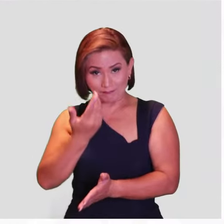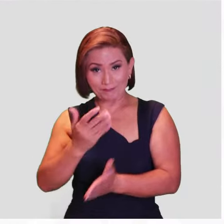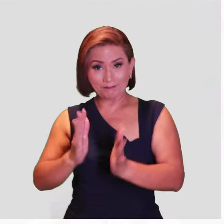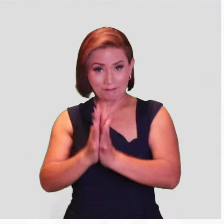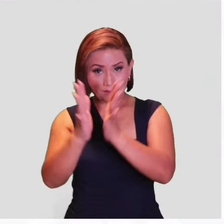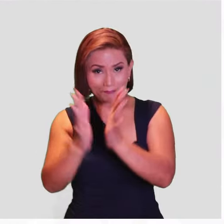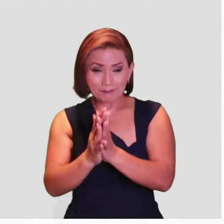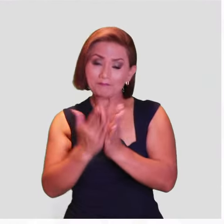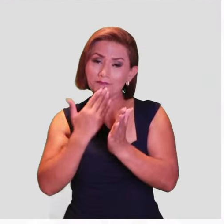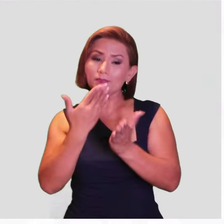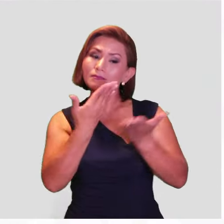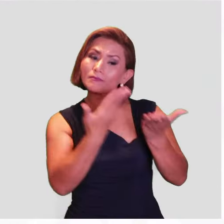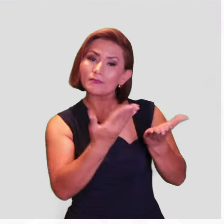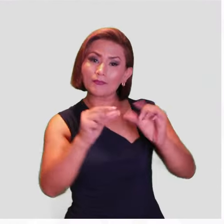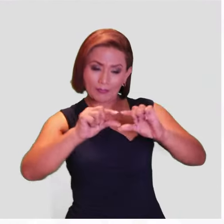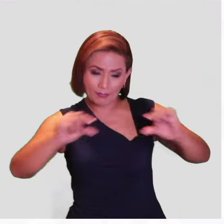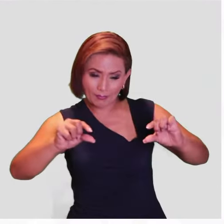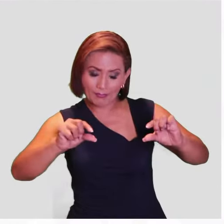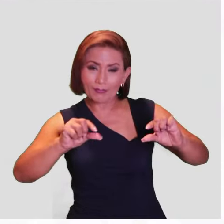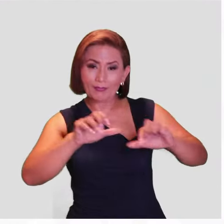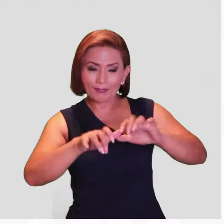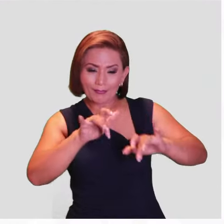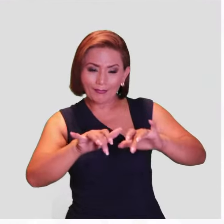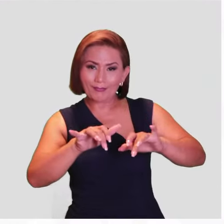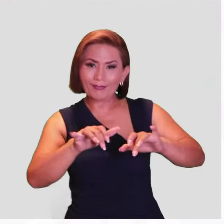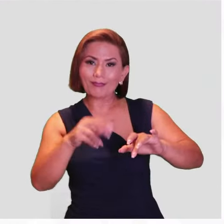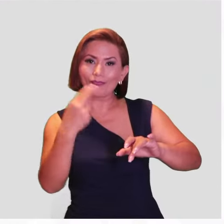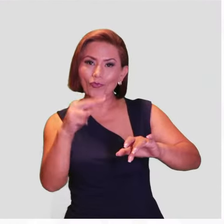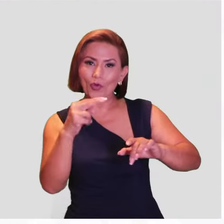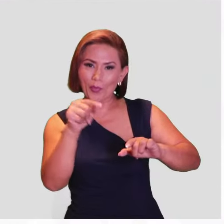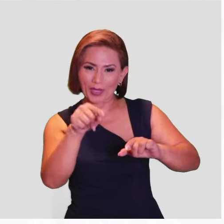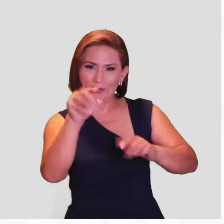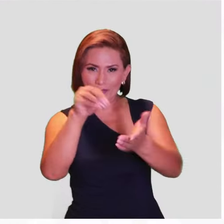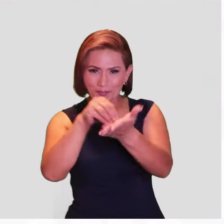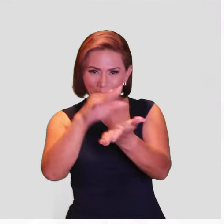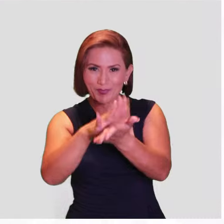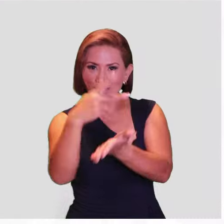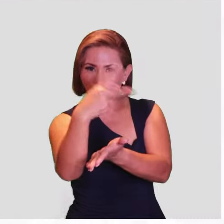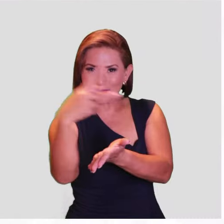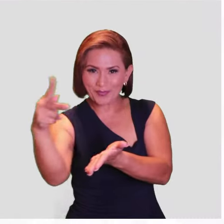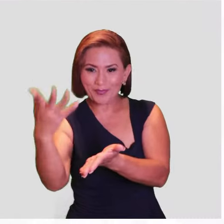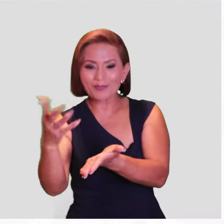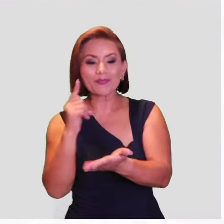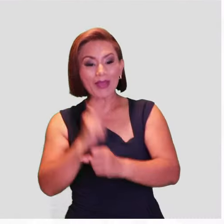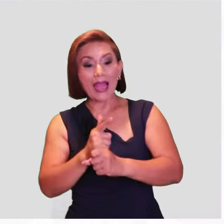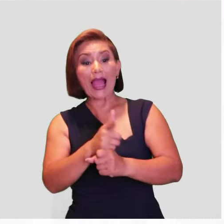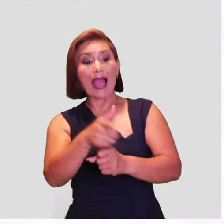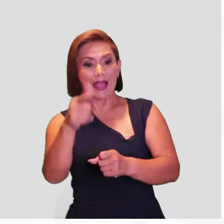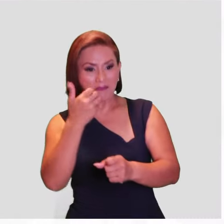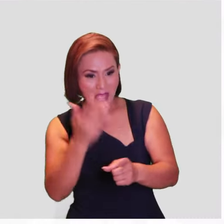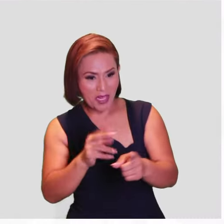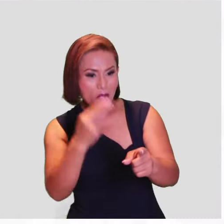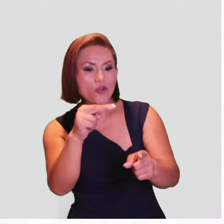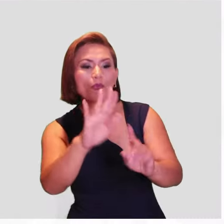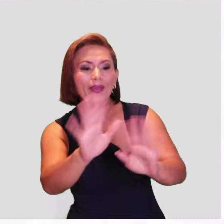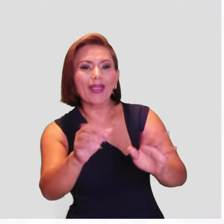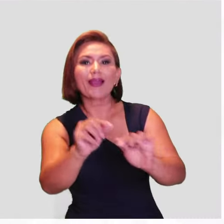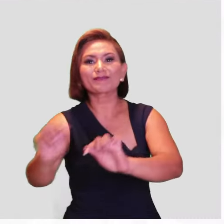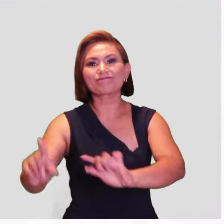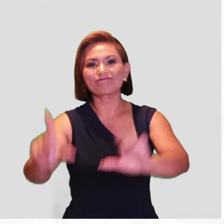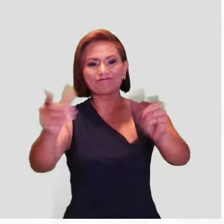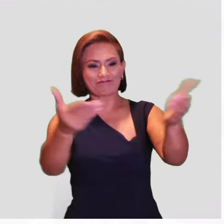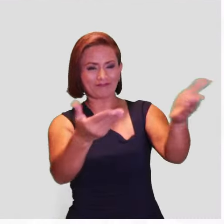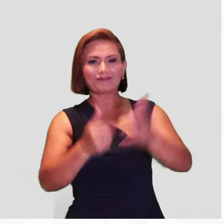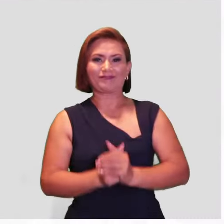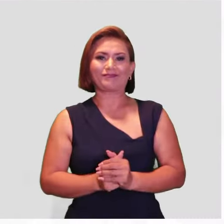es registrándose en el chat y de esa manera nosotros sabremos que ustedes quieren tomar